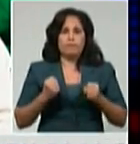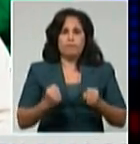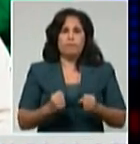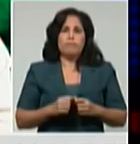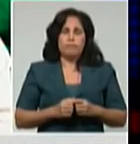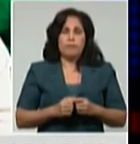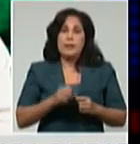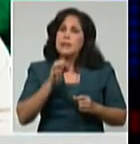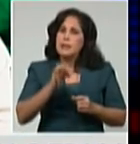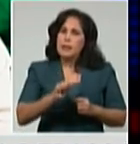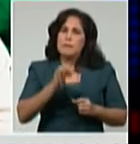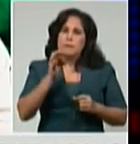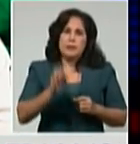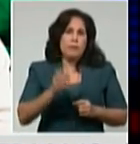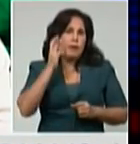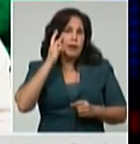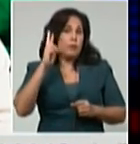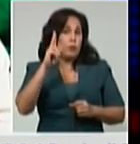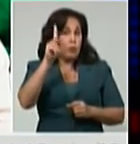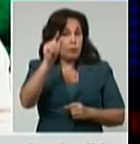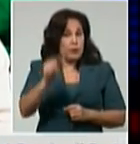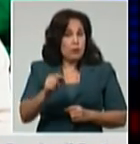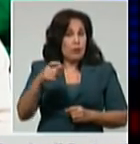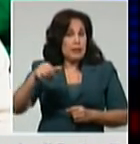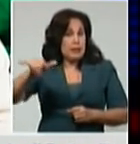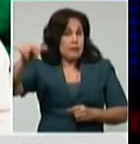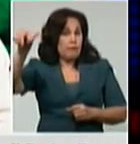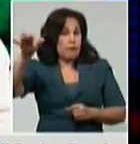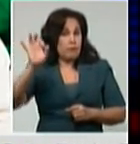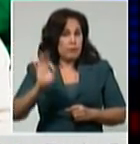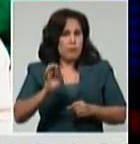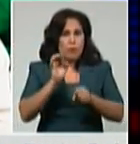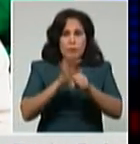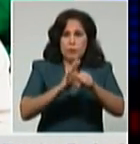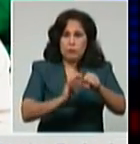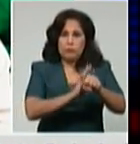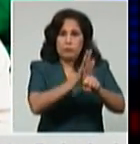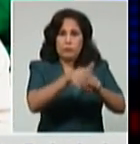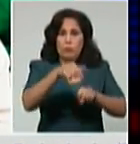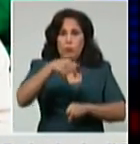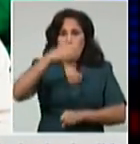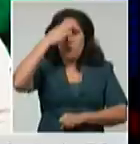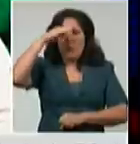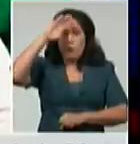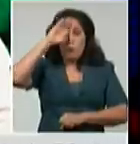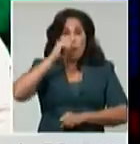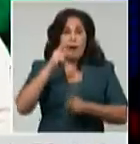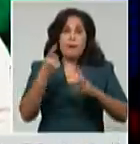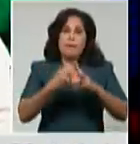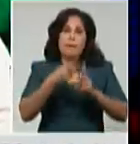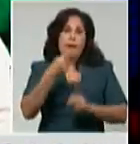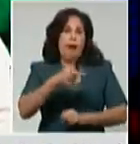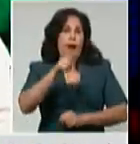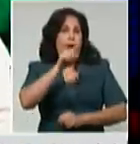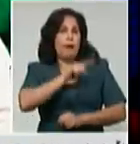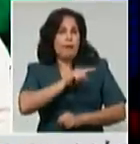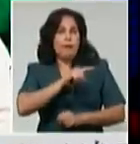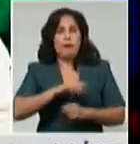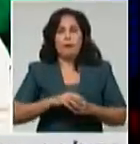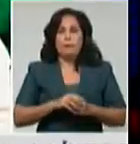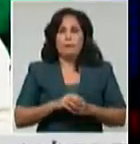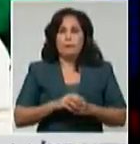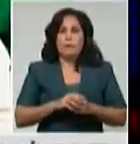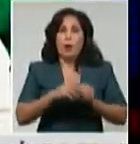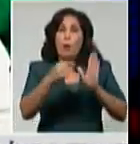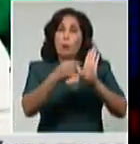Siempre recordamos las 2 personas que se evacuaron al inicio de la pandemia, y ayer no se logró un indicador